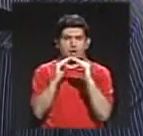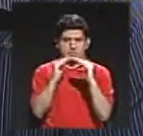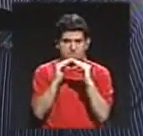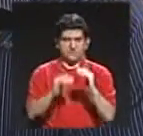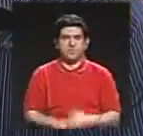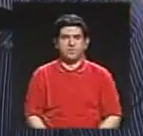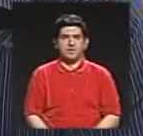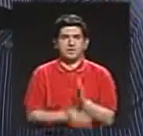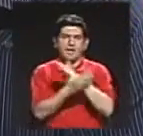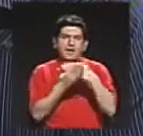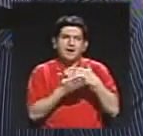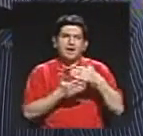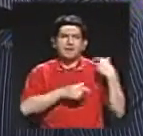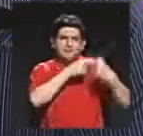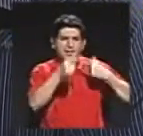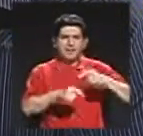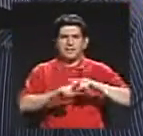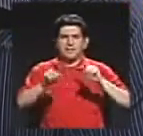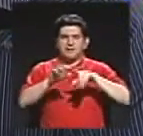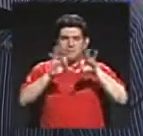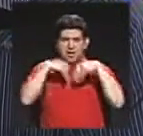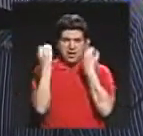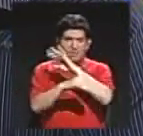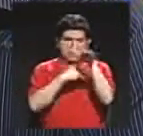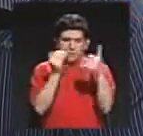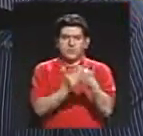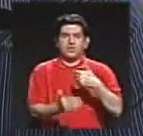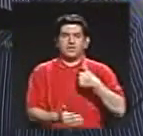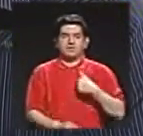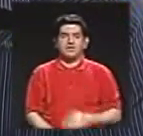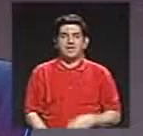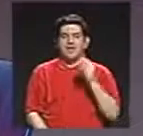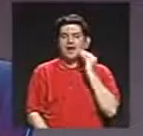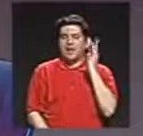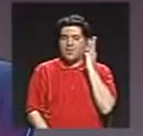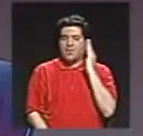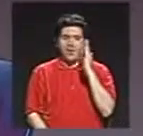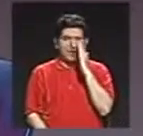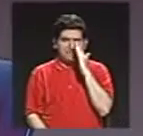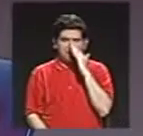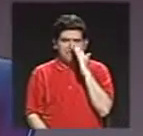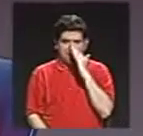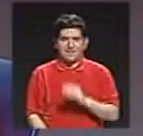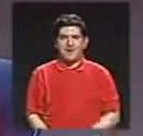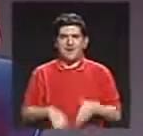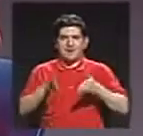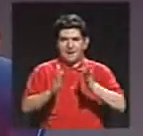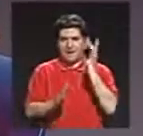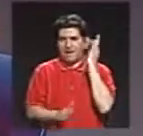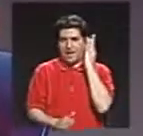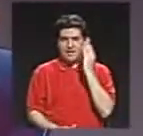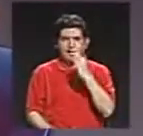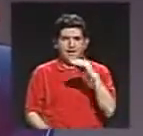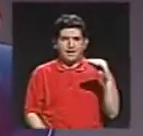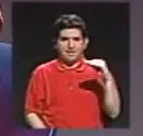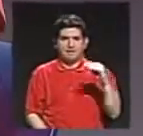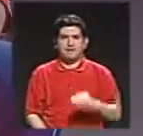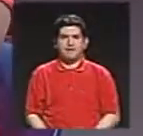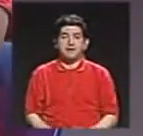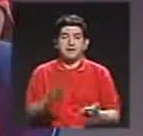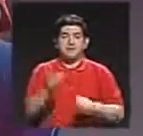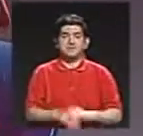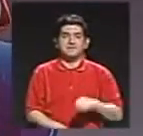en la parte generacional bueno en muchas familias que creo que en todas tenemos a la abuelita a la mamá verdad a la hija y a la